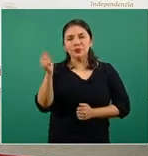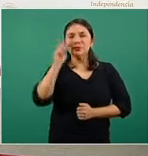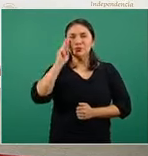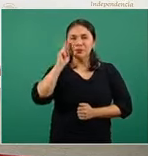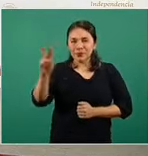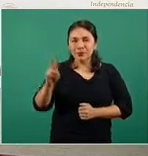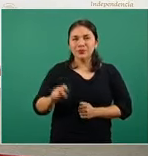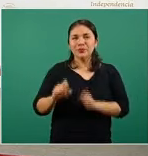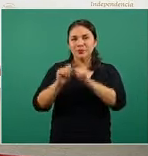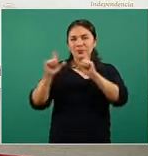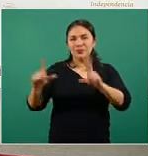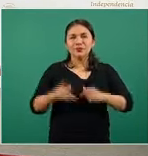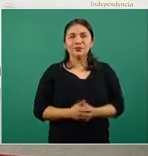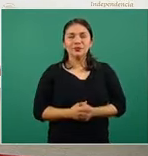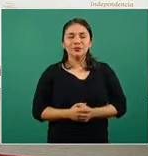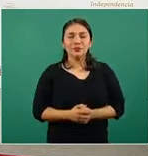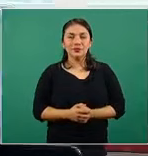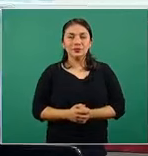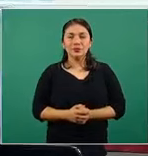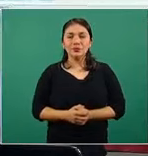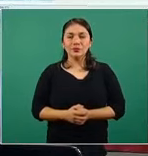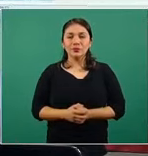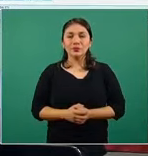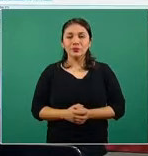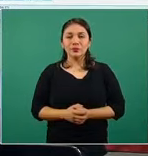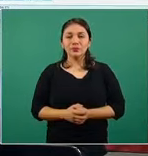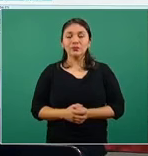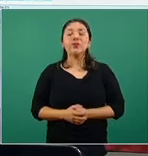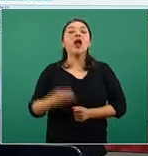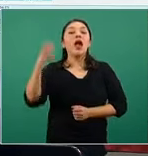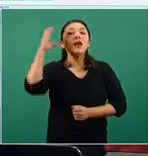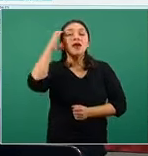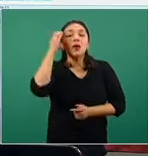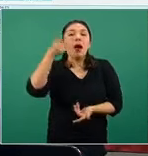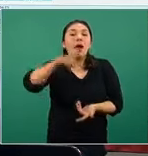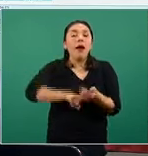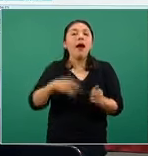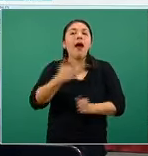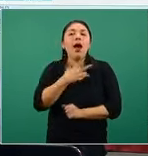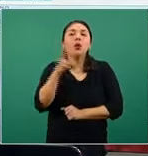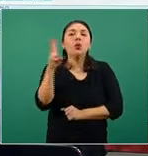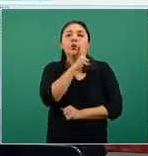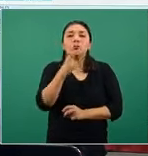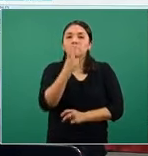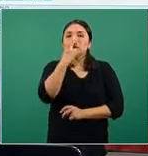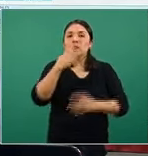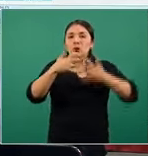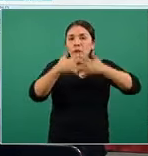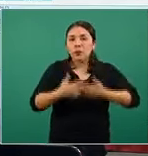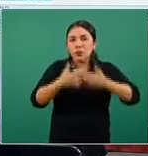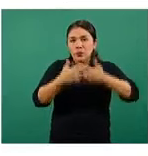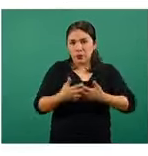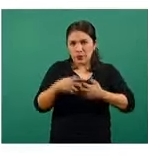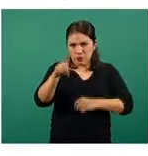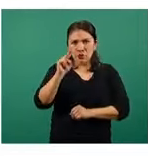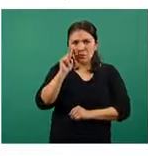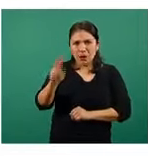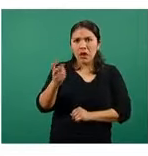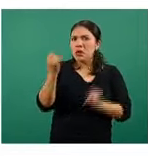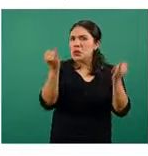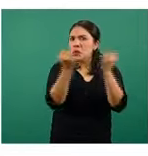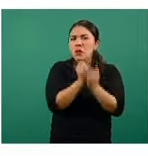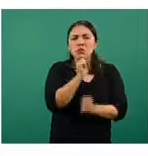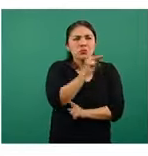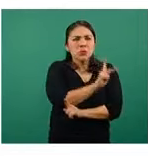siguiente diapositiva, enfocamos en las camas con ventilador. Como pueden ver, y esta ya es una situación que se vuelve a